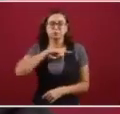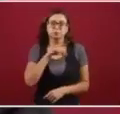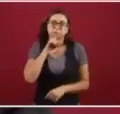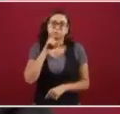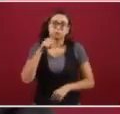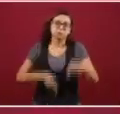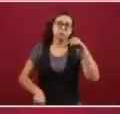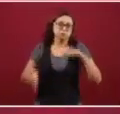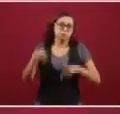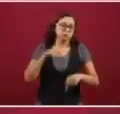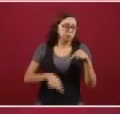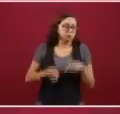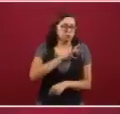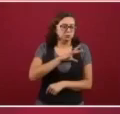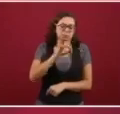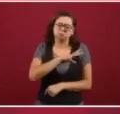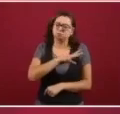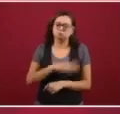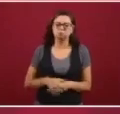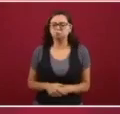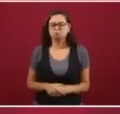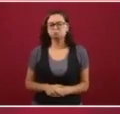callados.